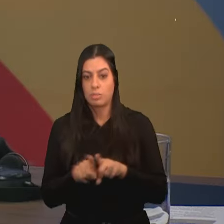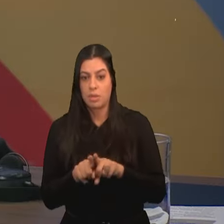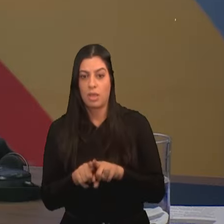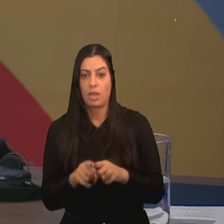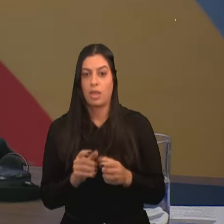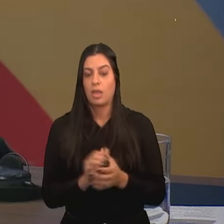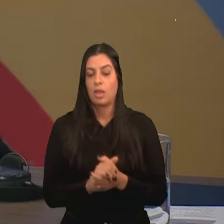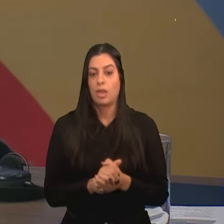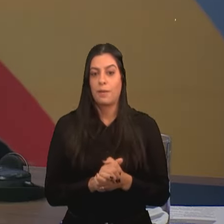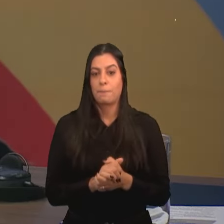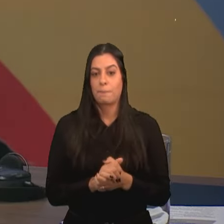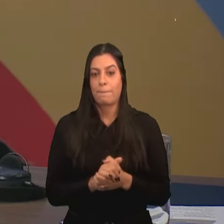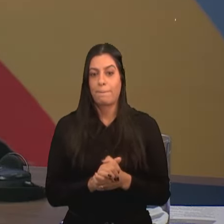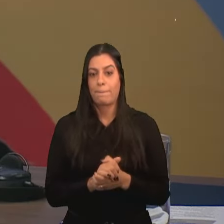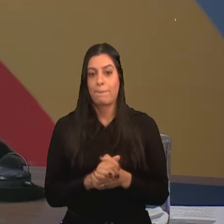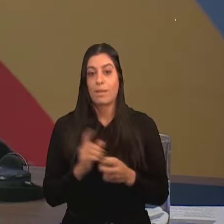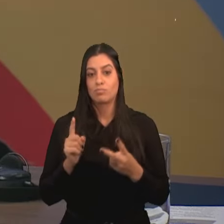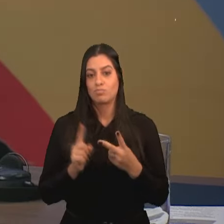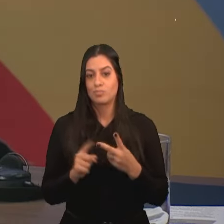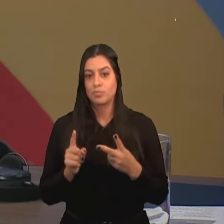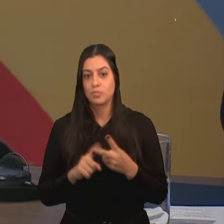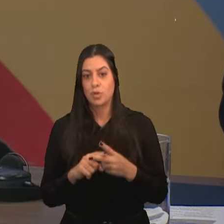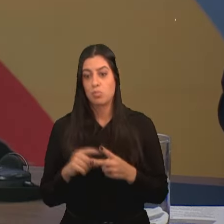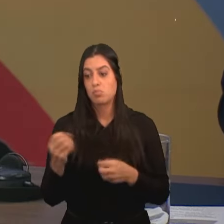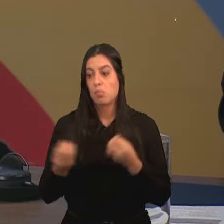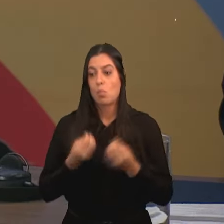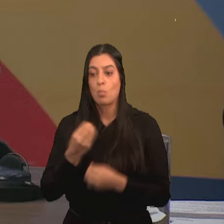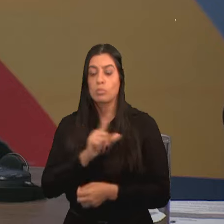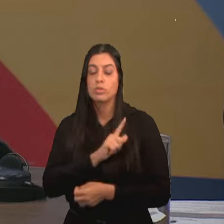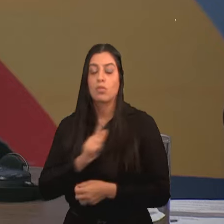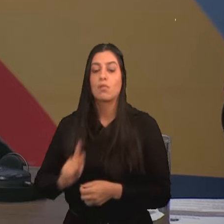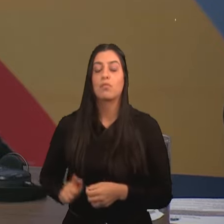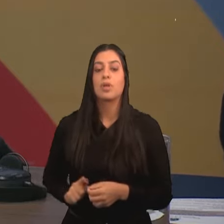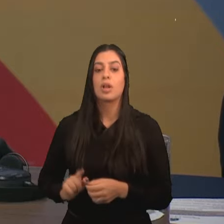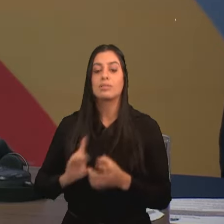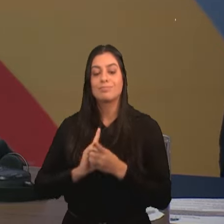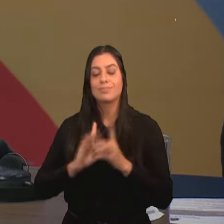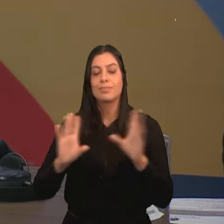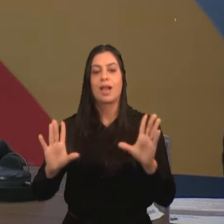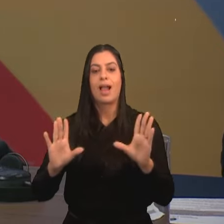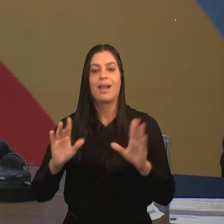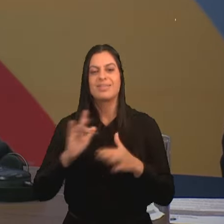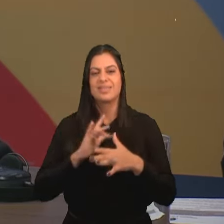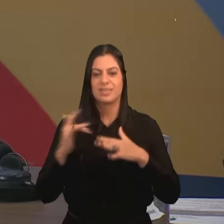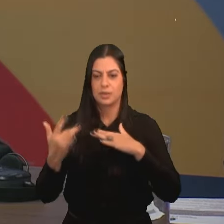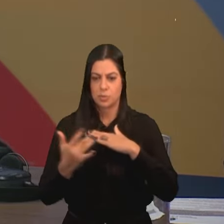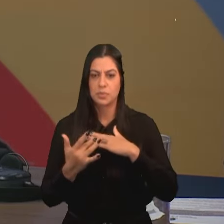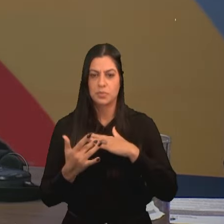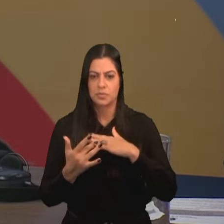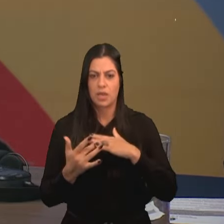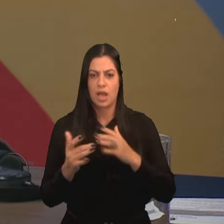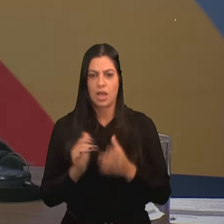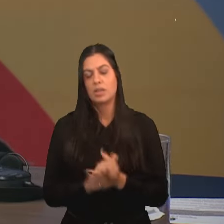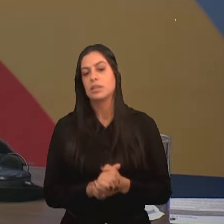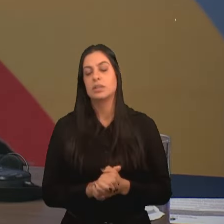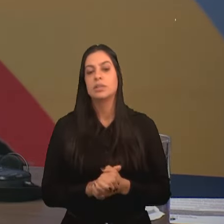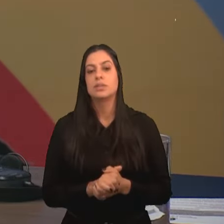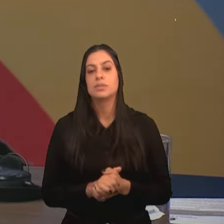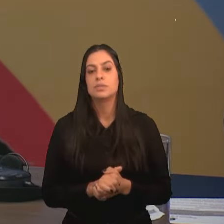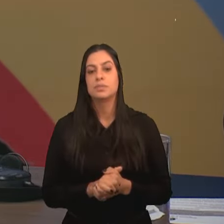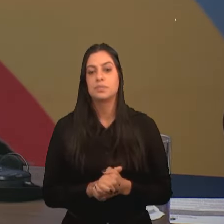eje de cómo podemos tener una gobernanza democrática de esas plataformas, de esos